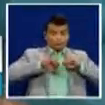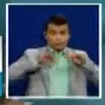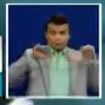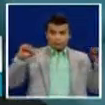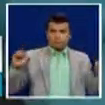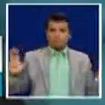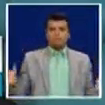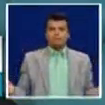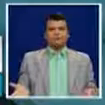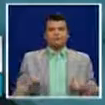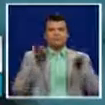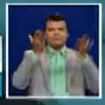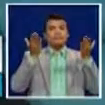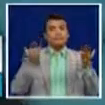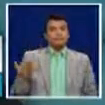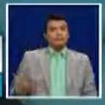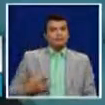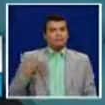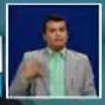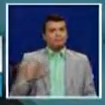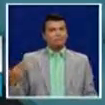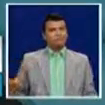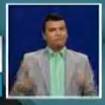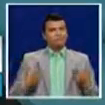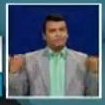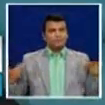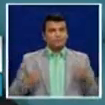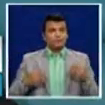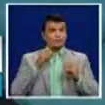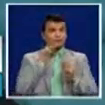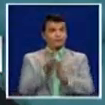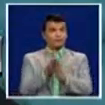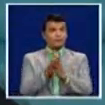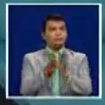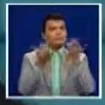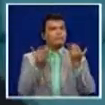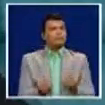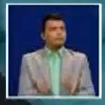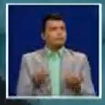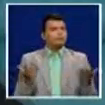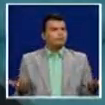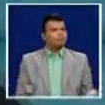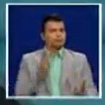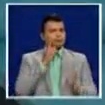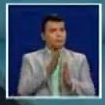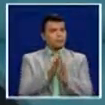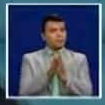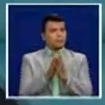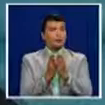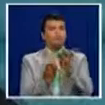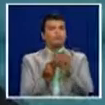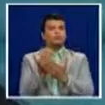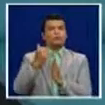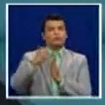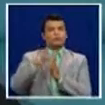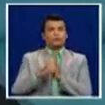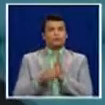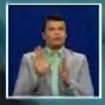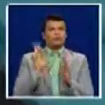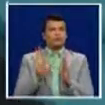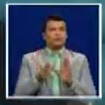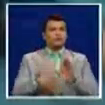levantar el día con ánimo, con alegría y con toda la información. En estos momentos vamos a hablar de un nuevo programa